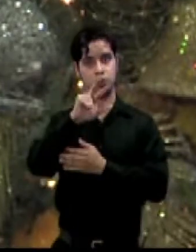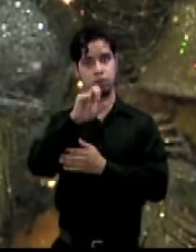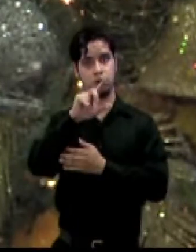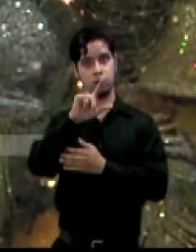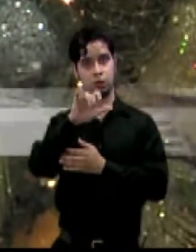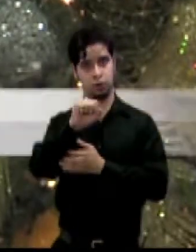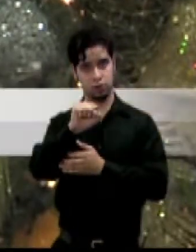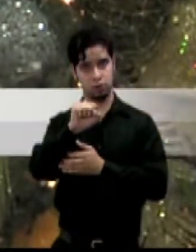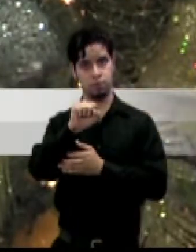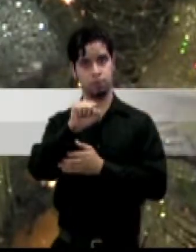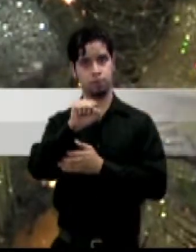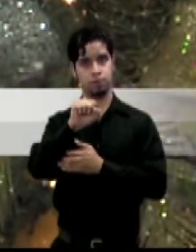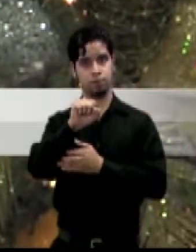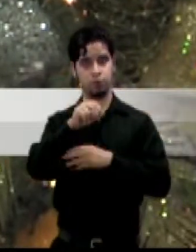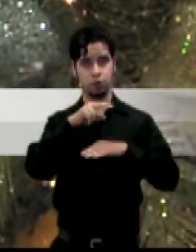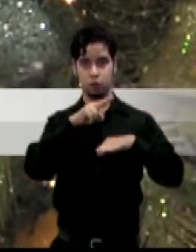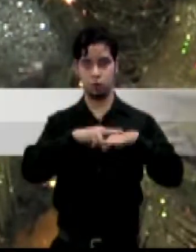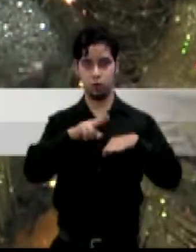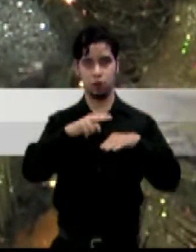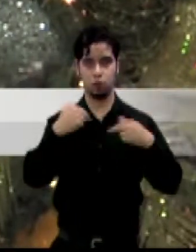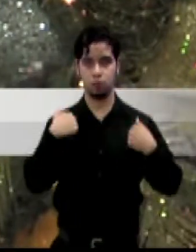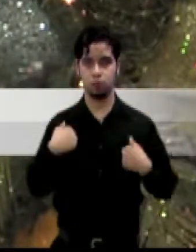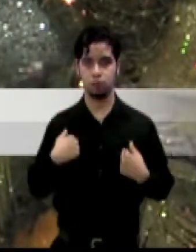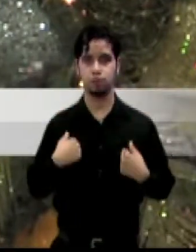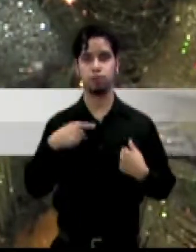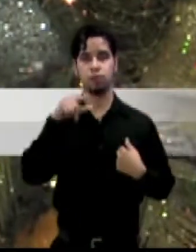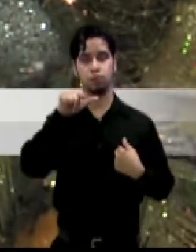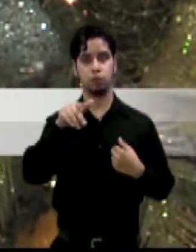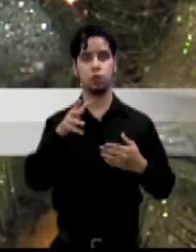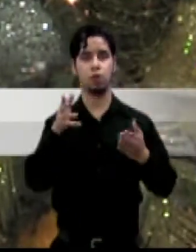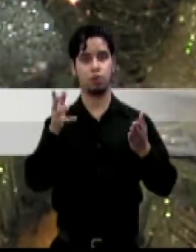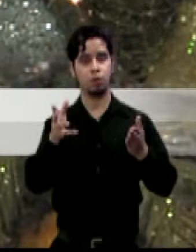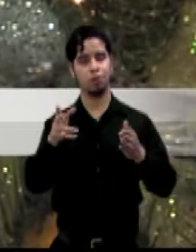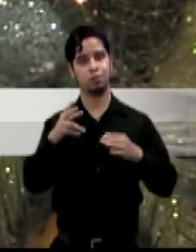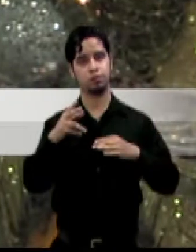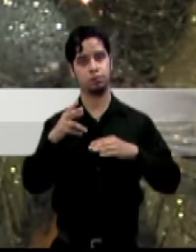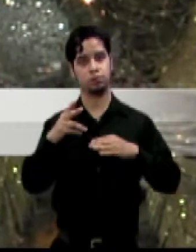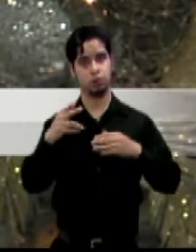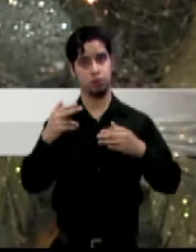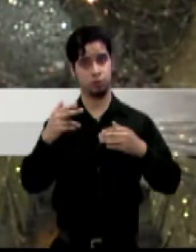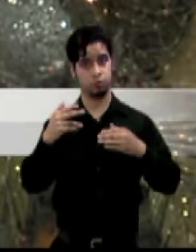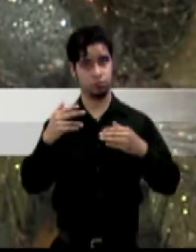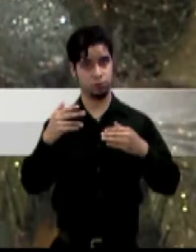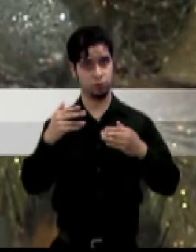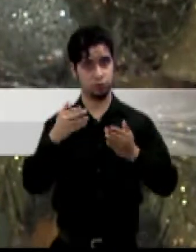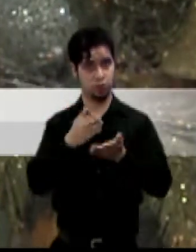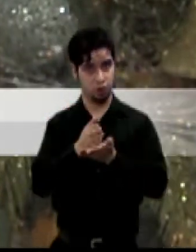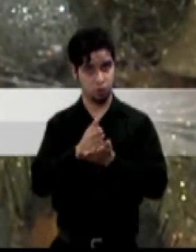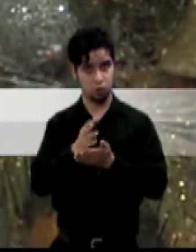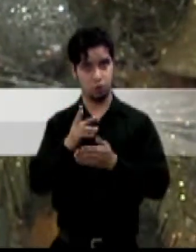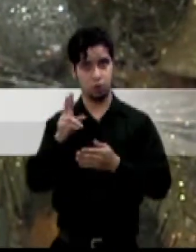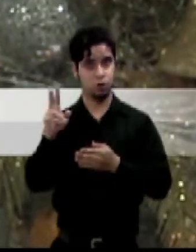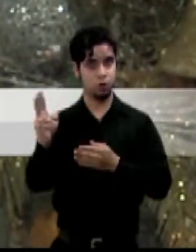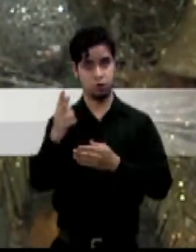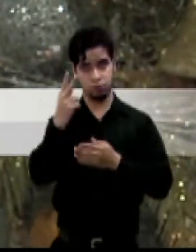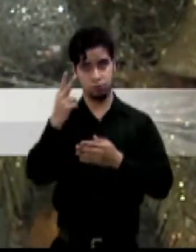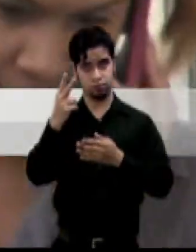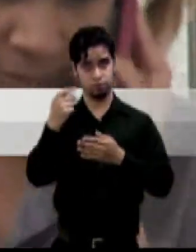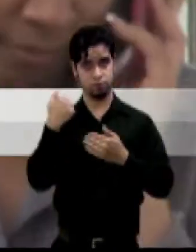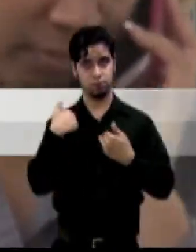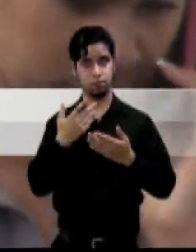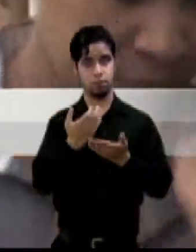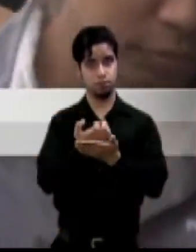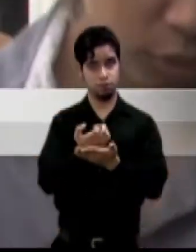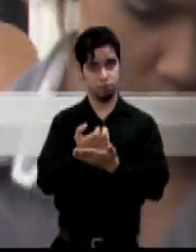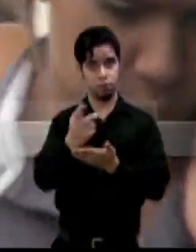los derechos naturales del individuo, y después hablamos de derechos de segunda generación, que son los derechos económicos, sociales y culturales,